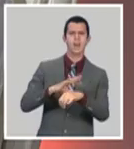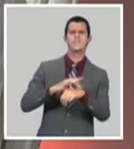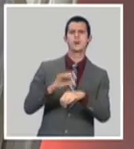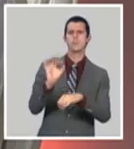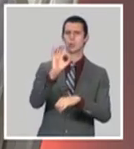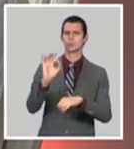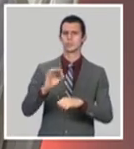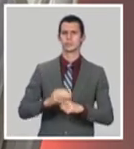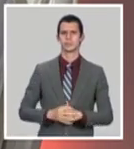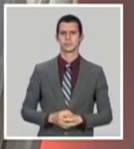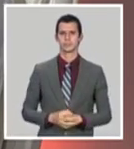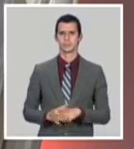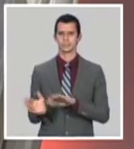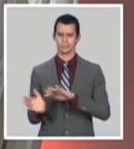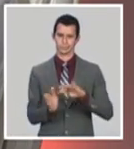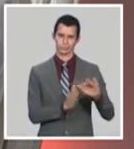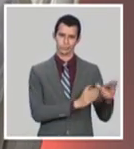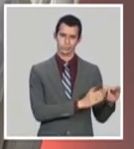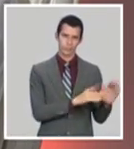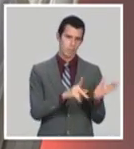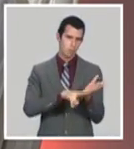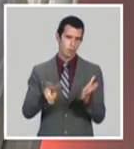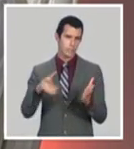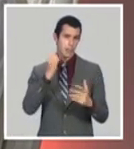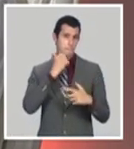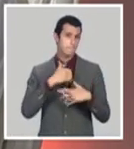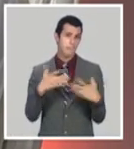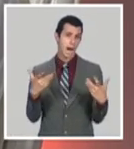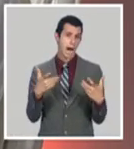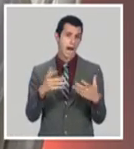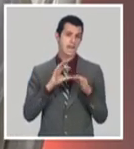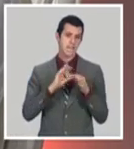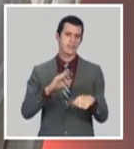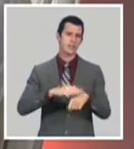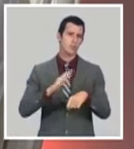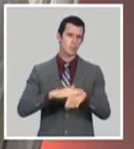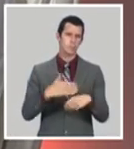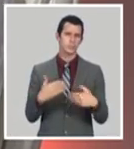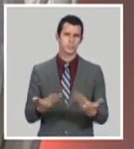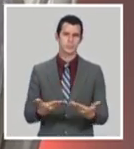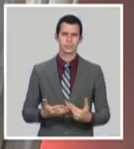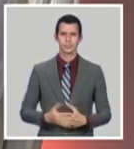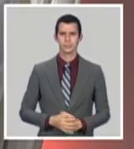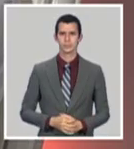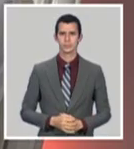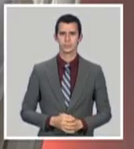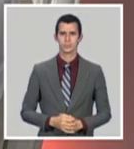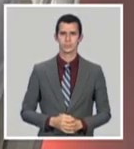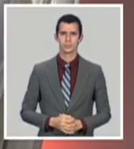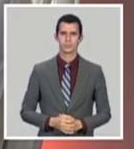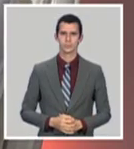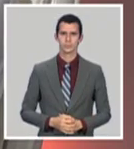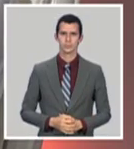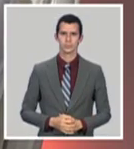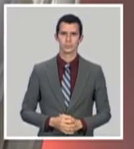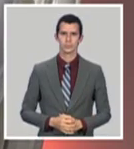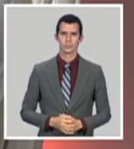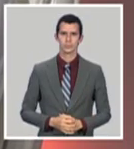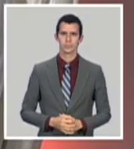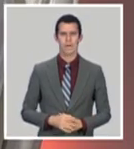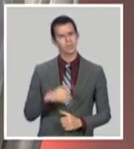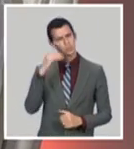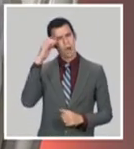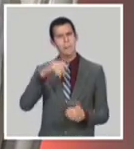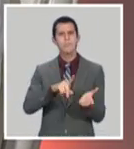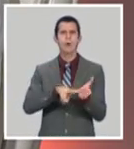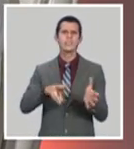compleja, cuando uno mira, aunque todas las provincias están teniendo casos en diferentes municipios. La Habana tiene